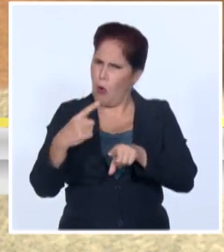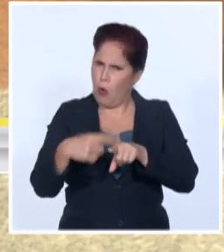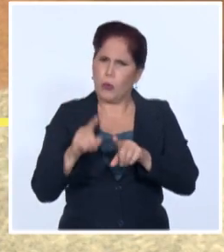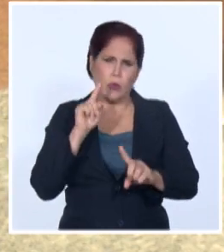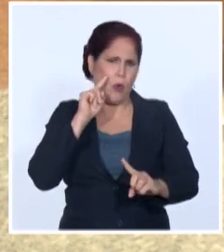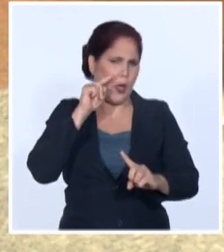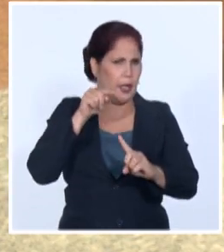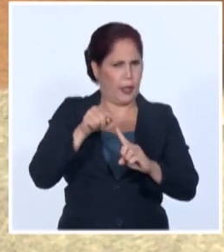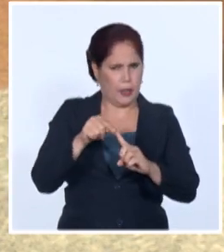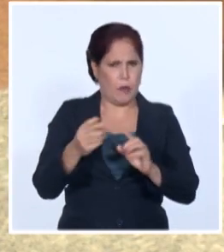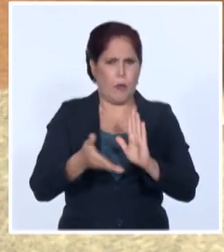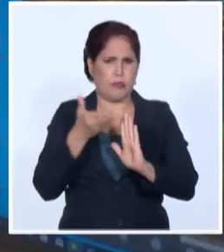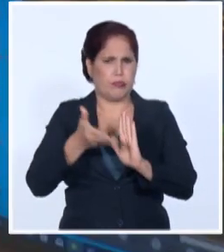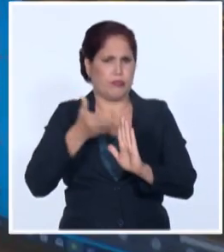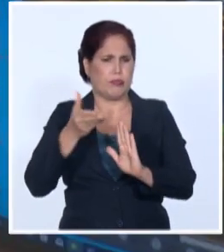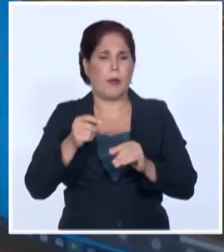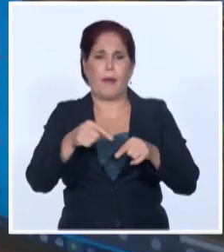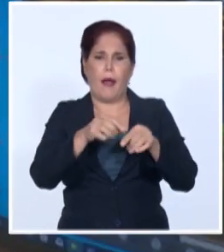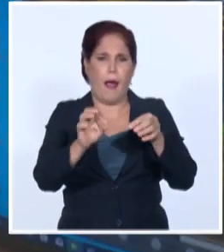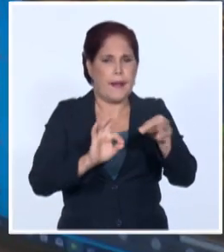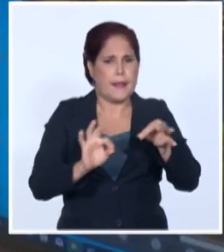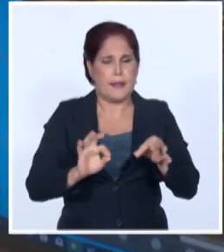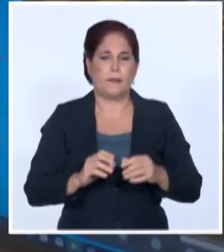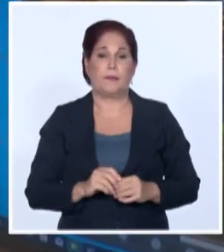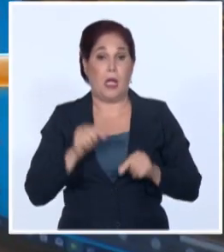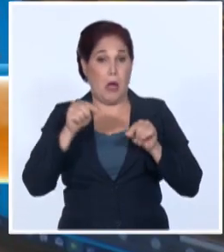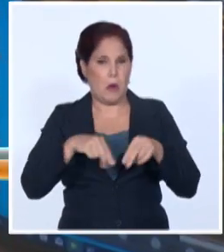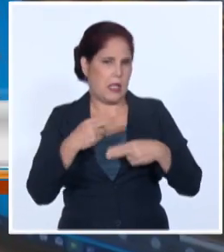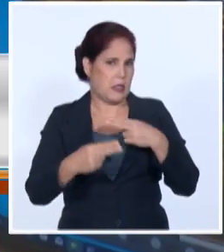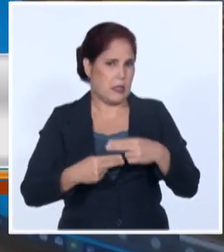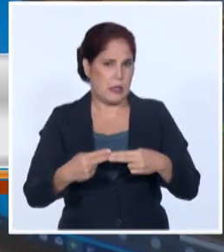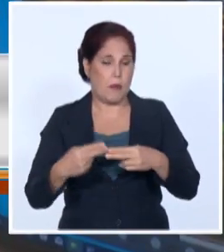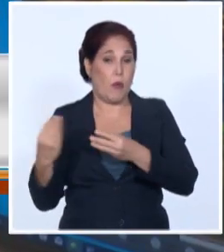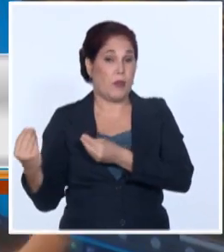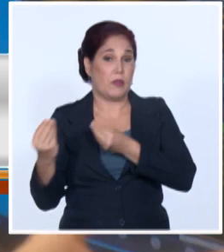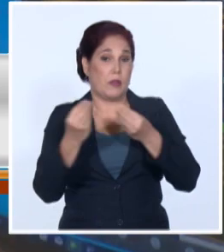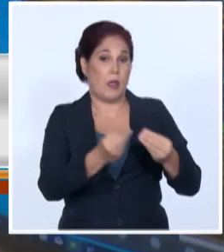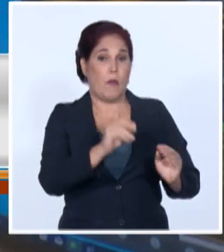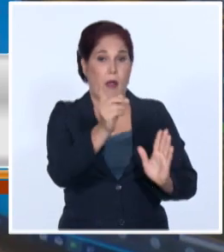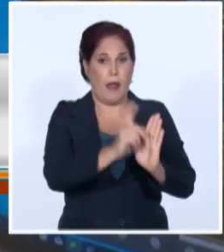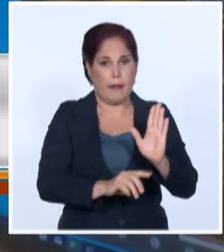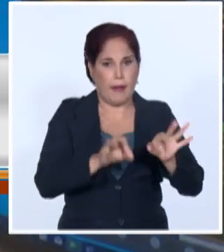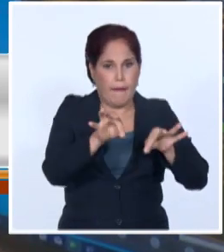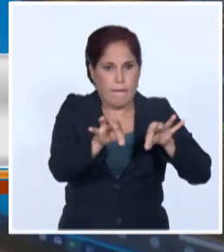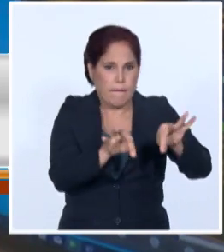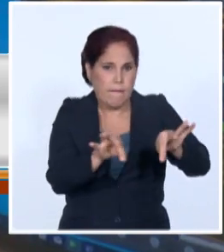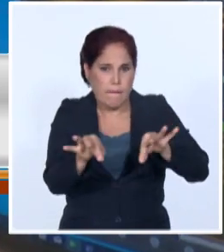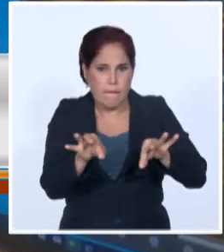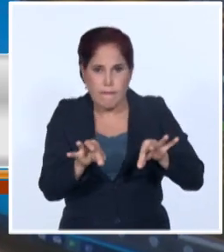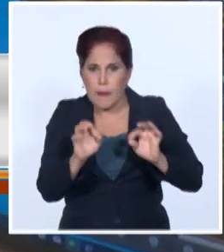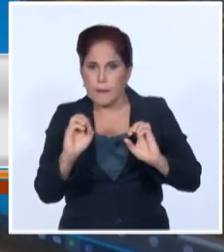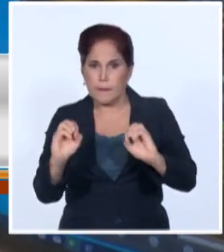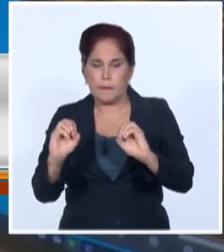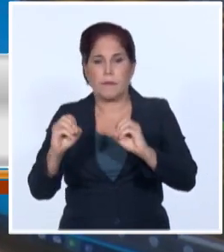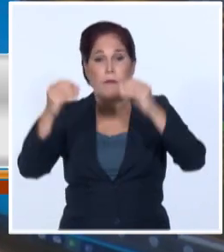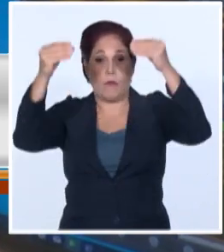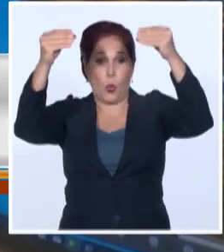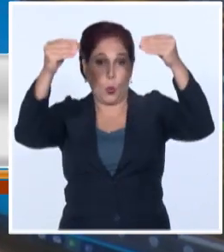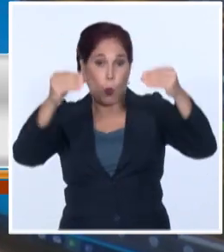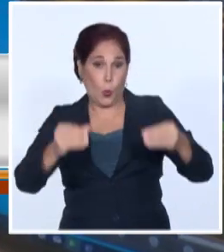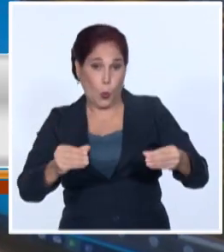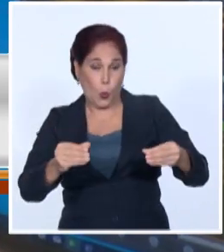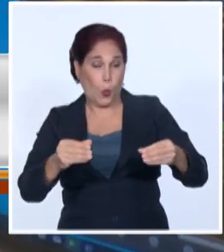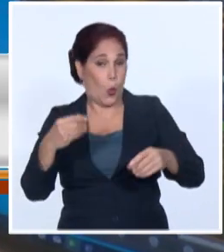obra. Bueno, realizaron todo el montaje eléctrico de acá del estudio máster, el montaje de la consola. También se le